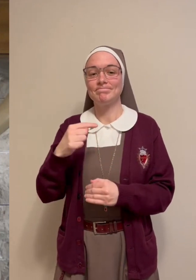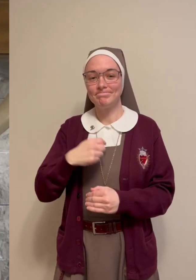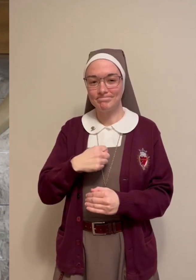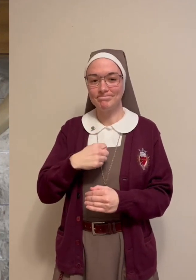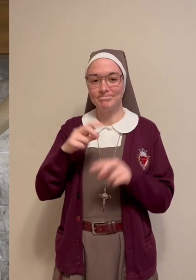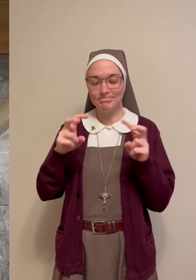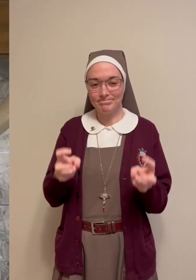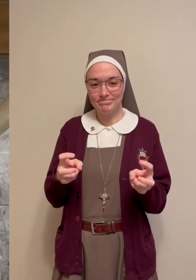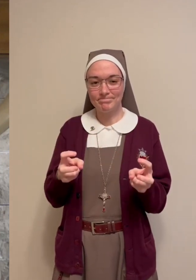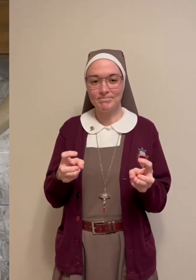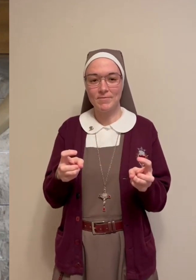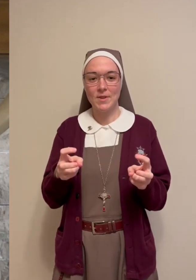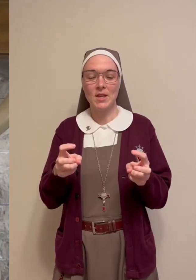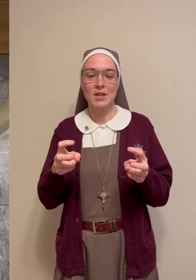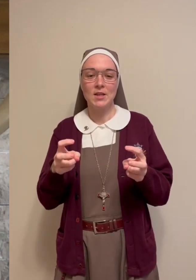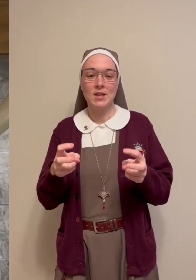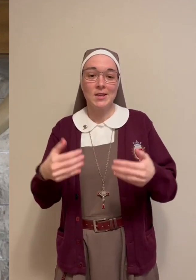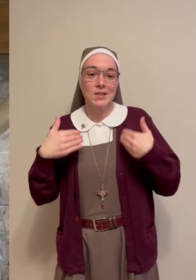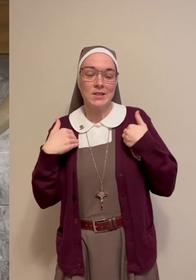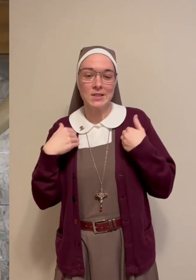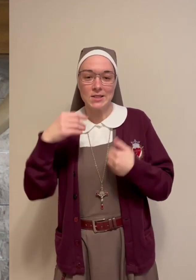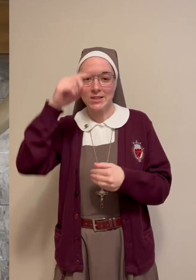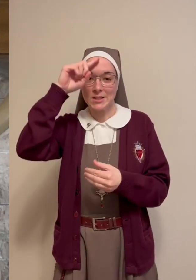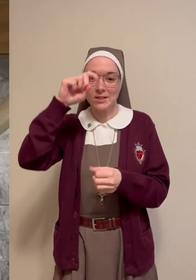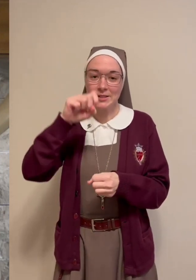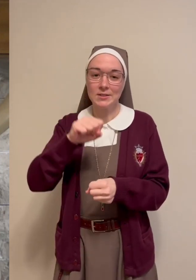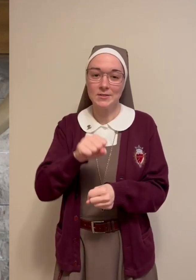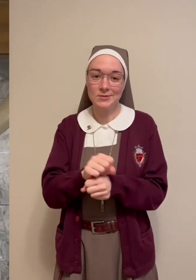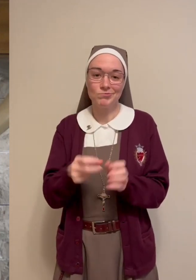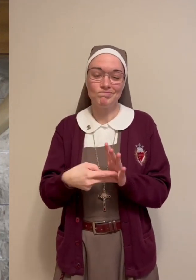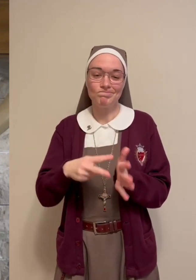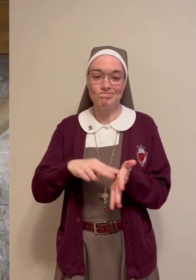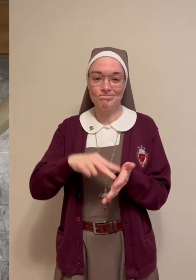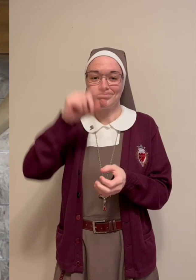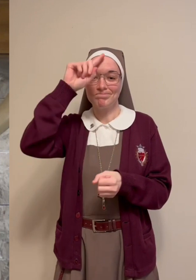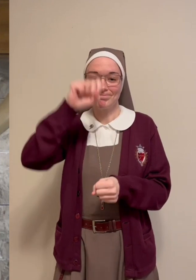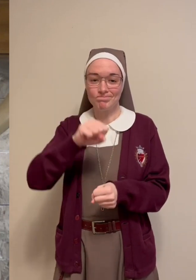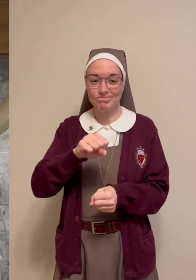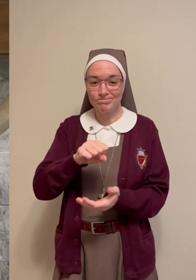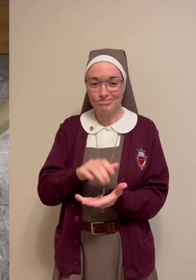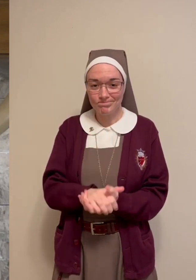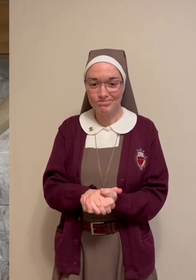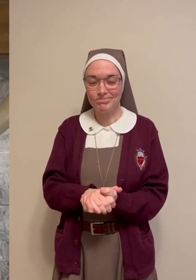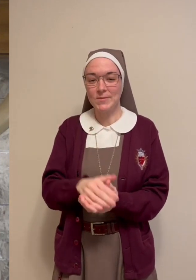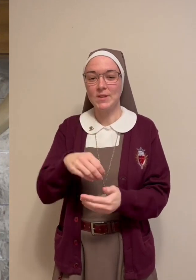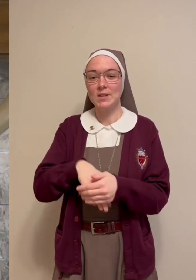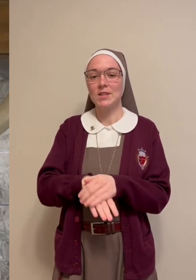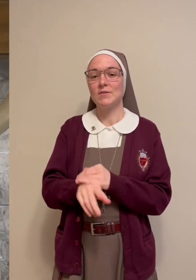Tener fe es creer en ti y en todo lo que tú nos has revelado.